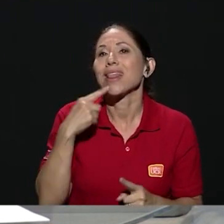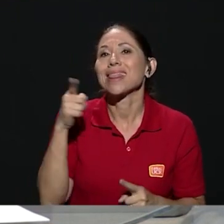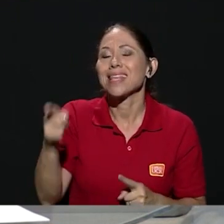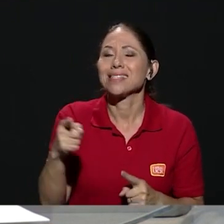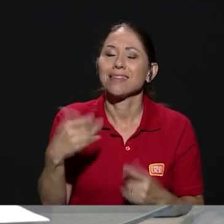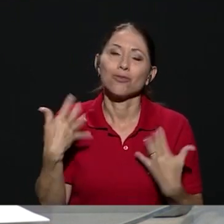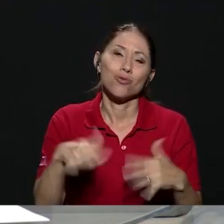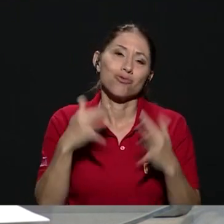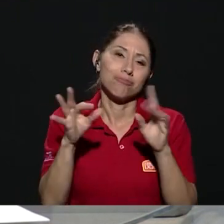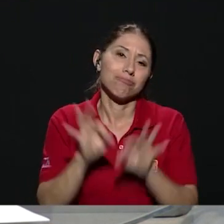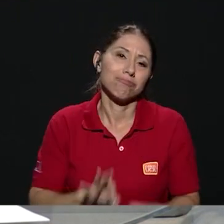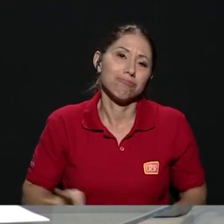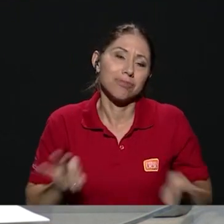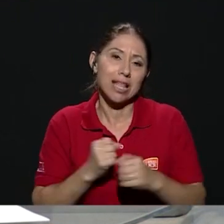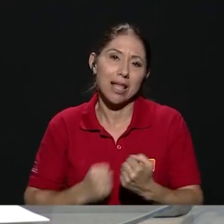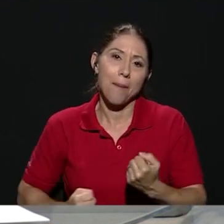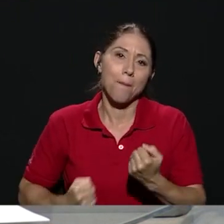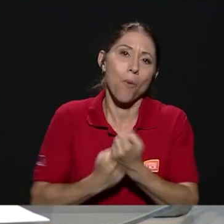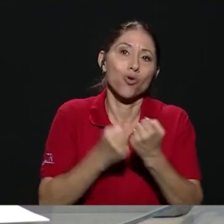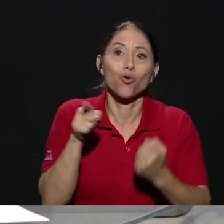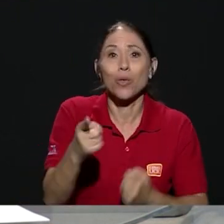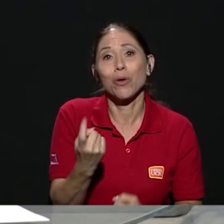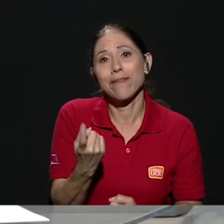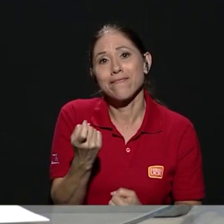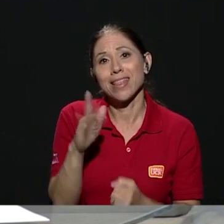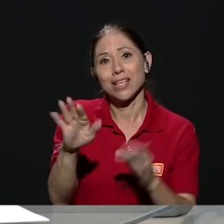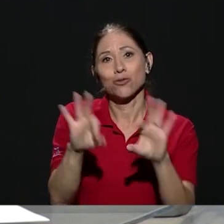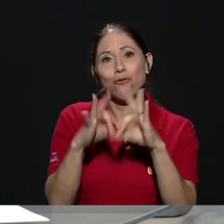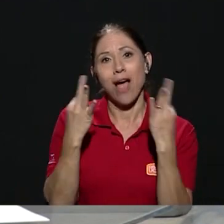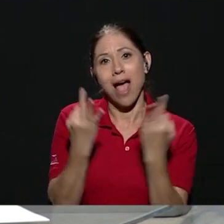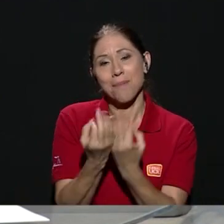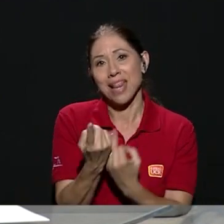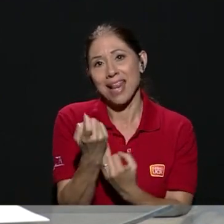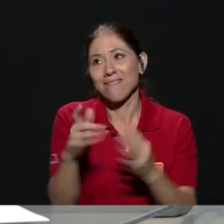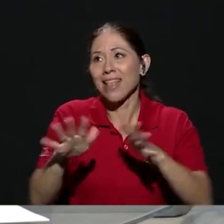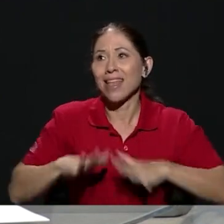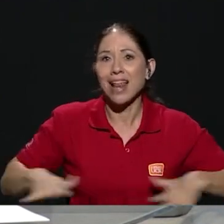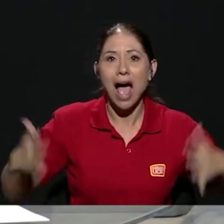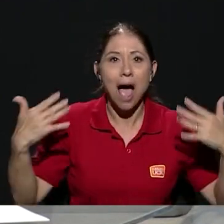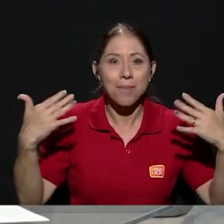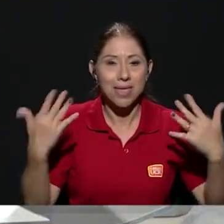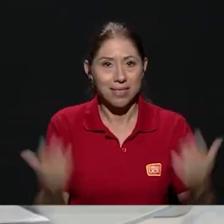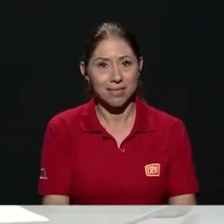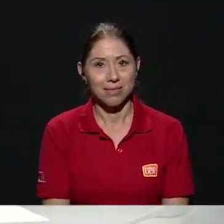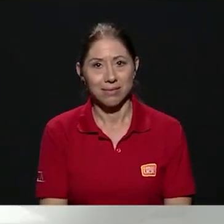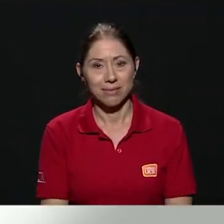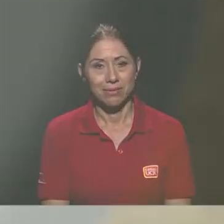sido fundamental cuando añora a su familia y sobre todo al ambiente en el que él se desarrollaba.